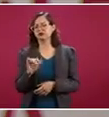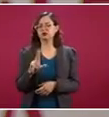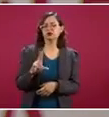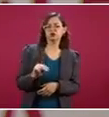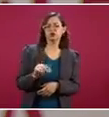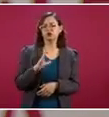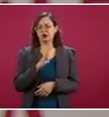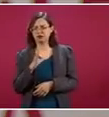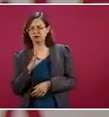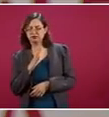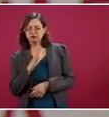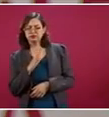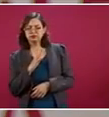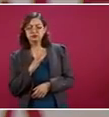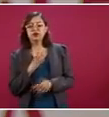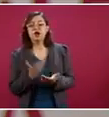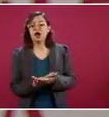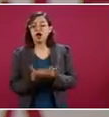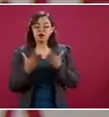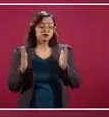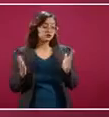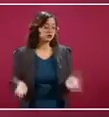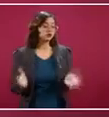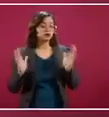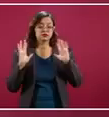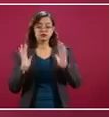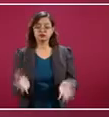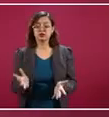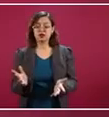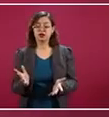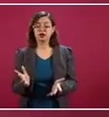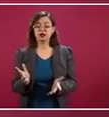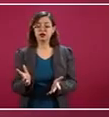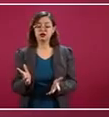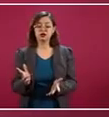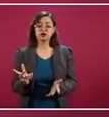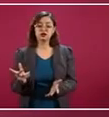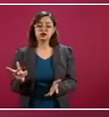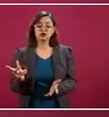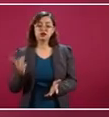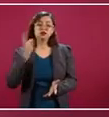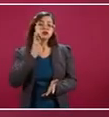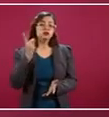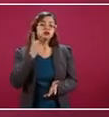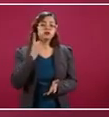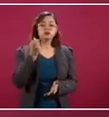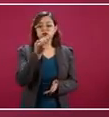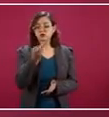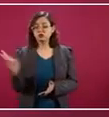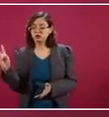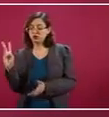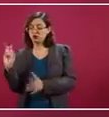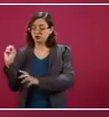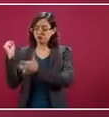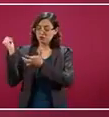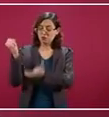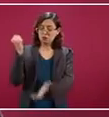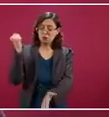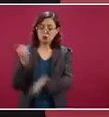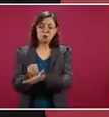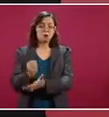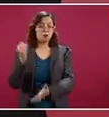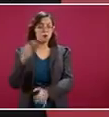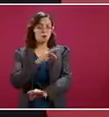Bueno, pues ya se concluyó ese proceso ahora con la autorización por parte de las y los diputados del presupuesto de egresos.